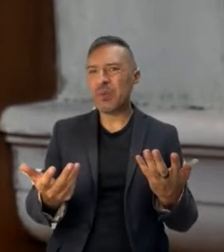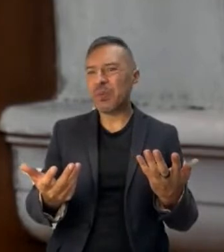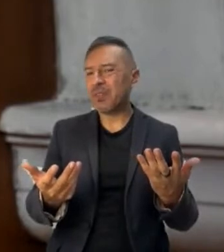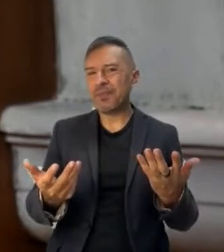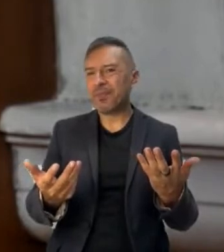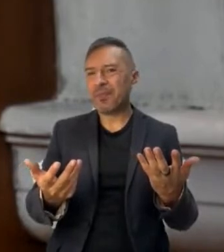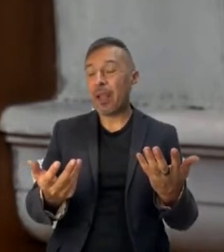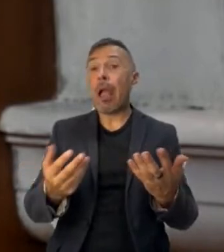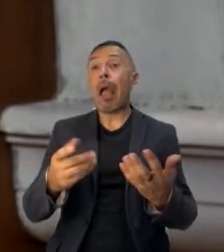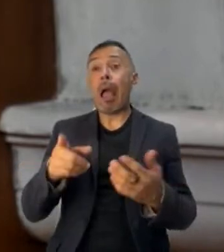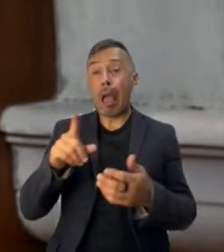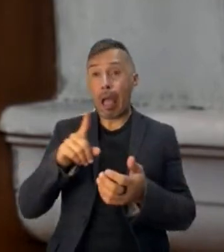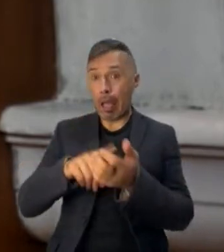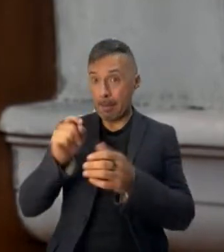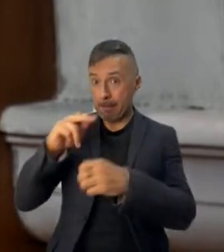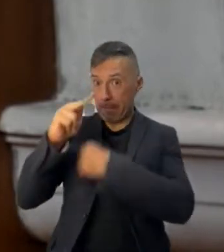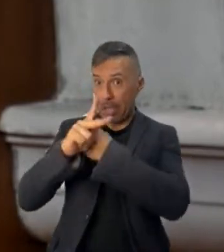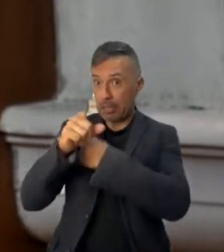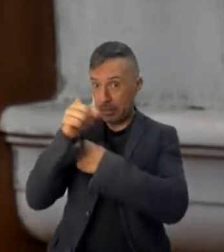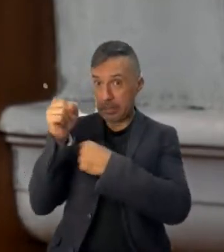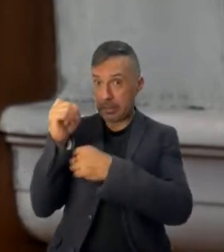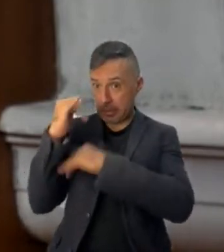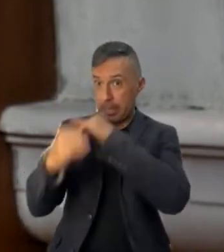que el Estado de México fue de los que